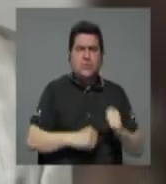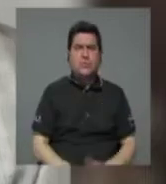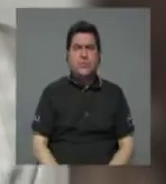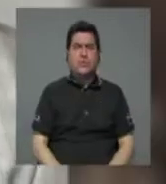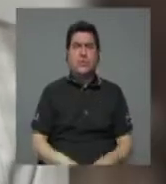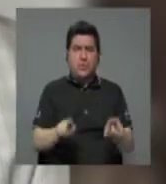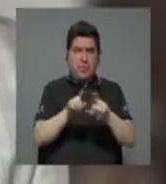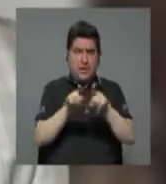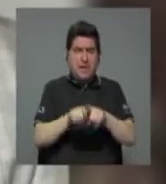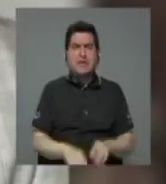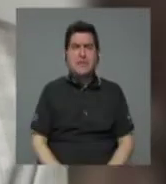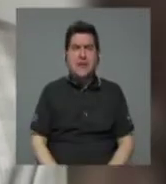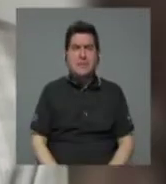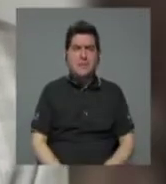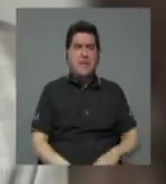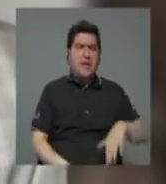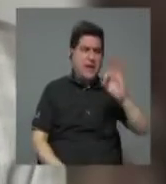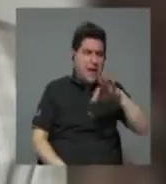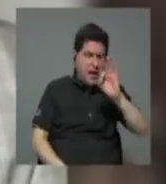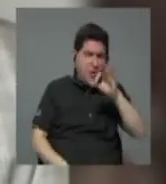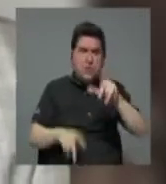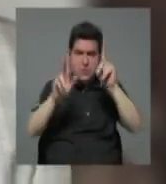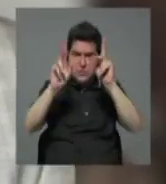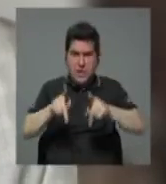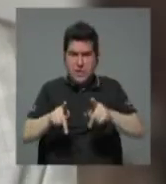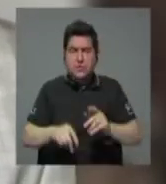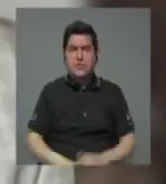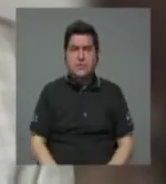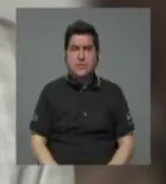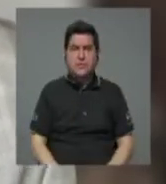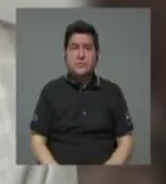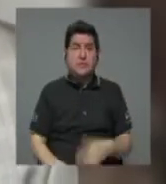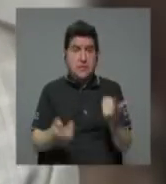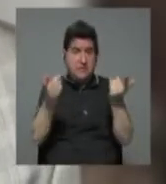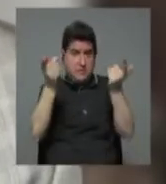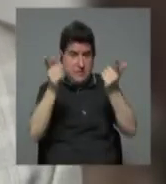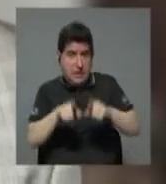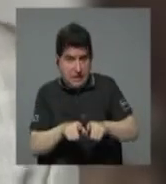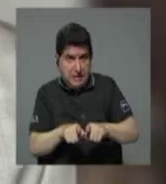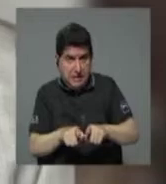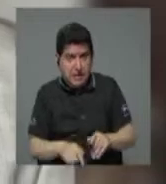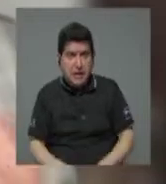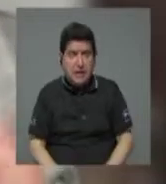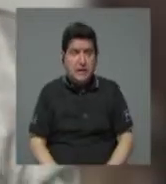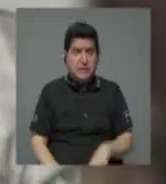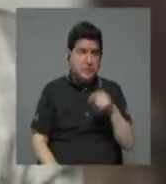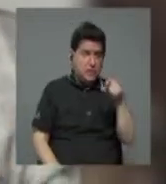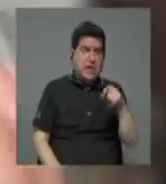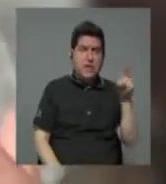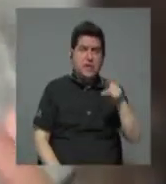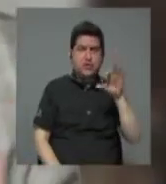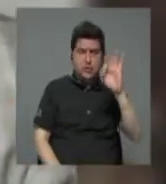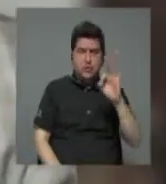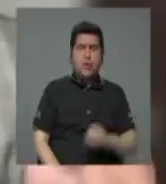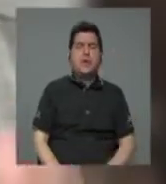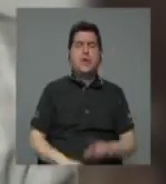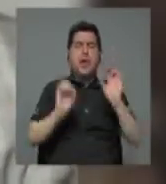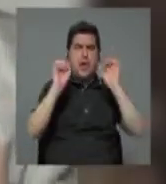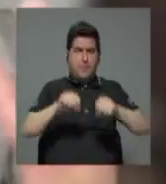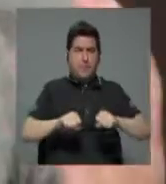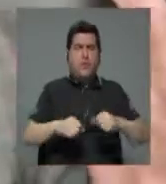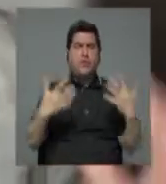relocalización incluso de personas alrededor de la zona franca, que permitía generar entonces